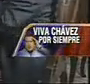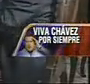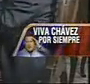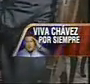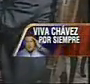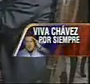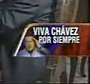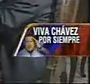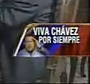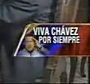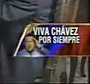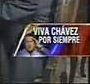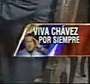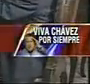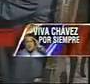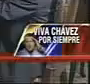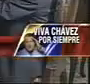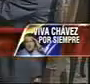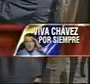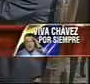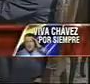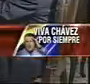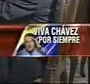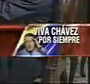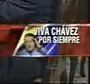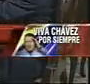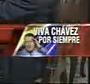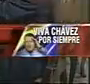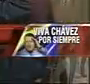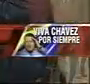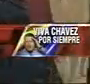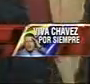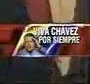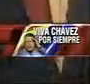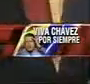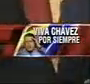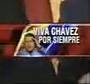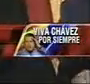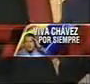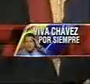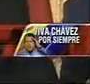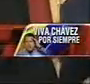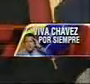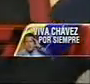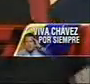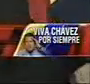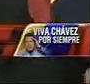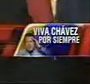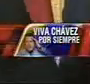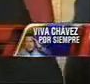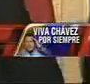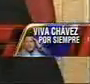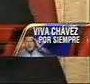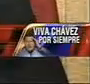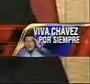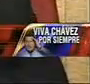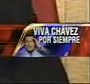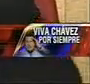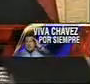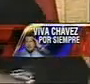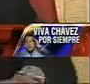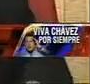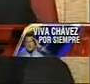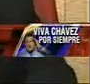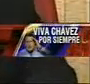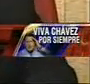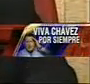político latinoamericano, consagró toda su vida a la revitalización y el desarrollo de Venezuela, así como a la justicia y el progreso sociales, lo cual